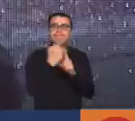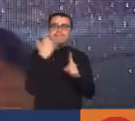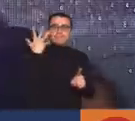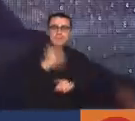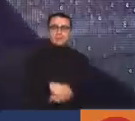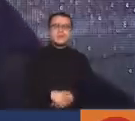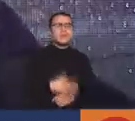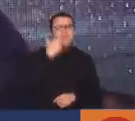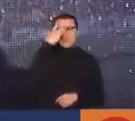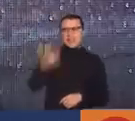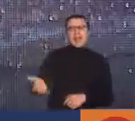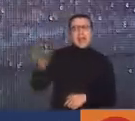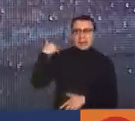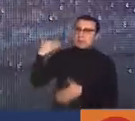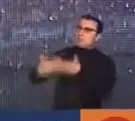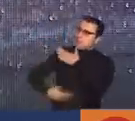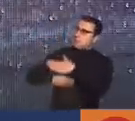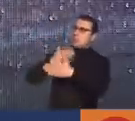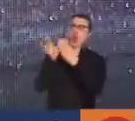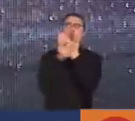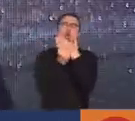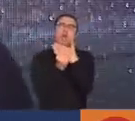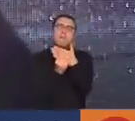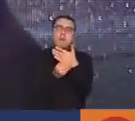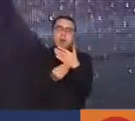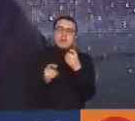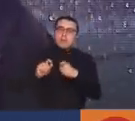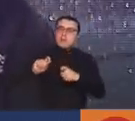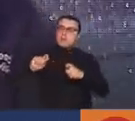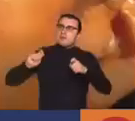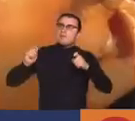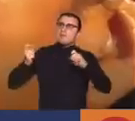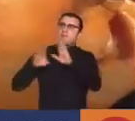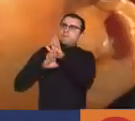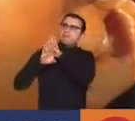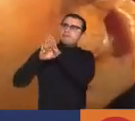gran avance en disminución de la pobreza. Bogotá tenía